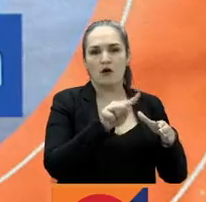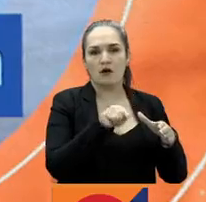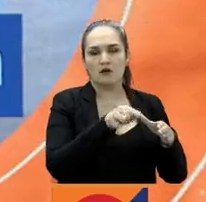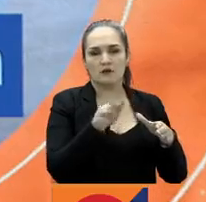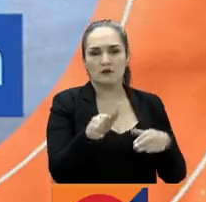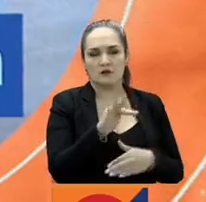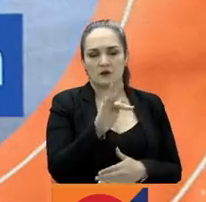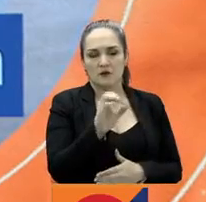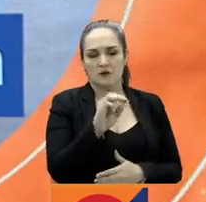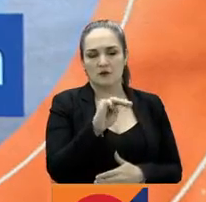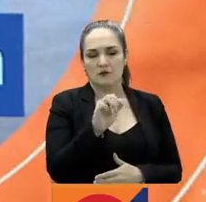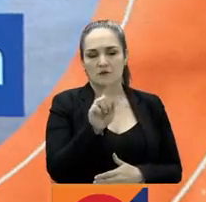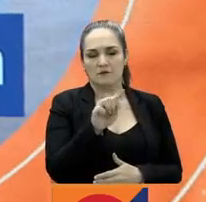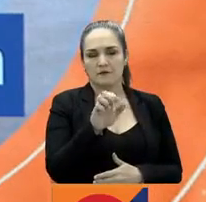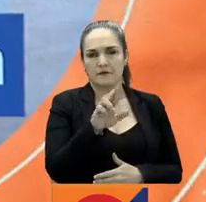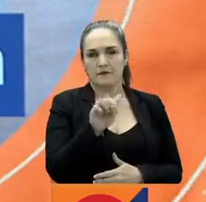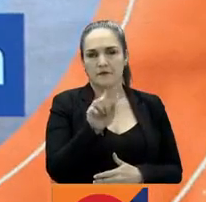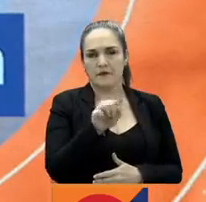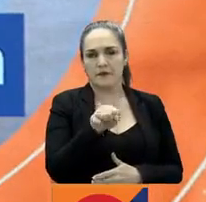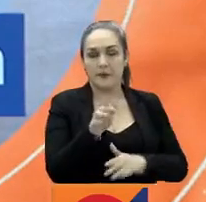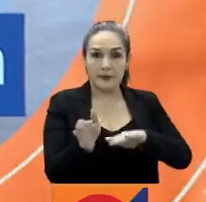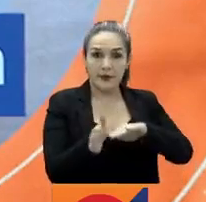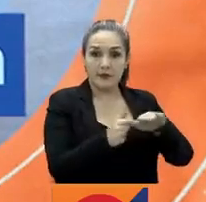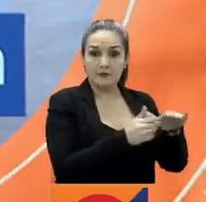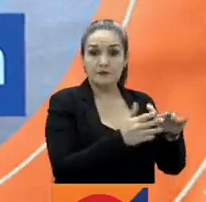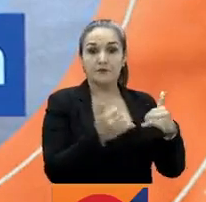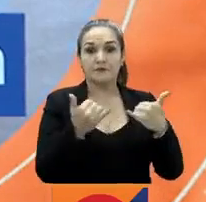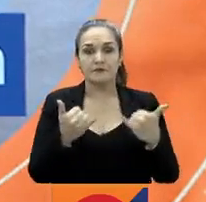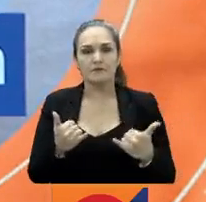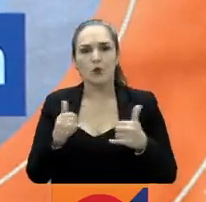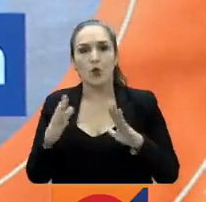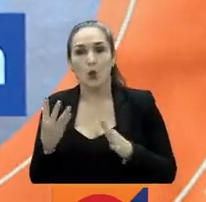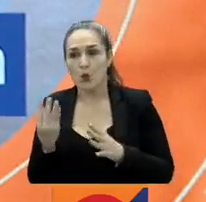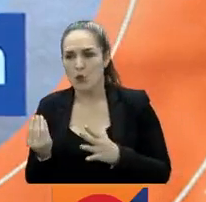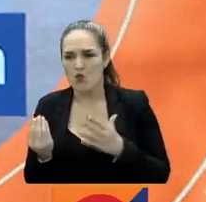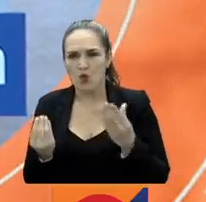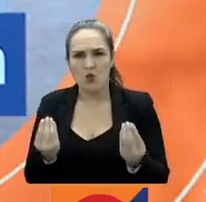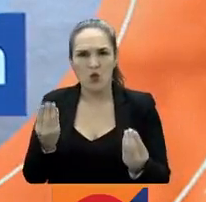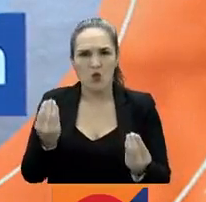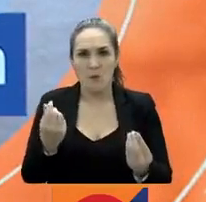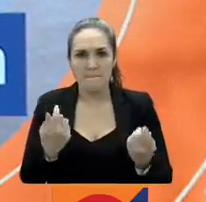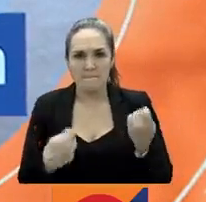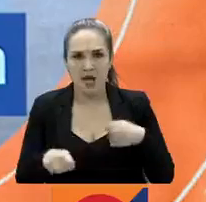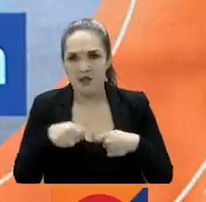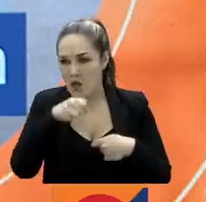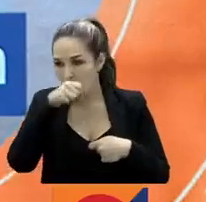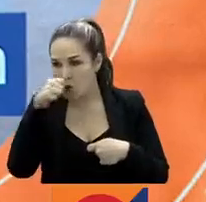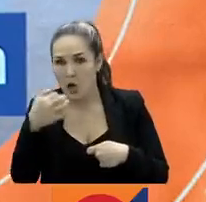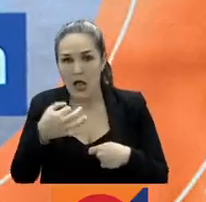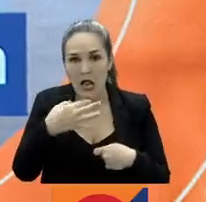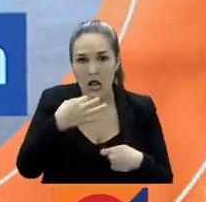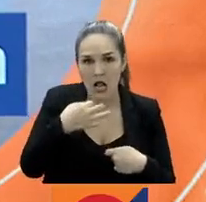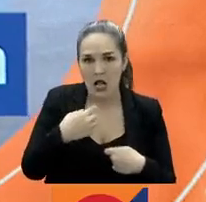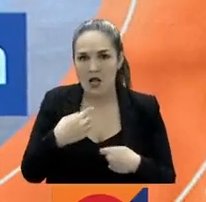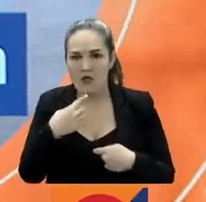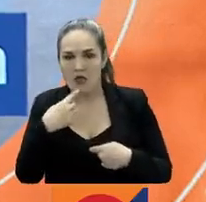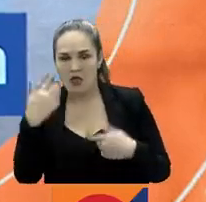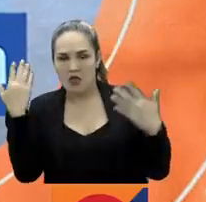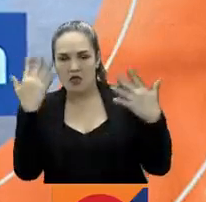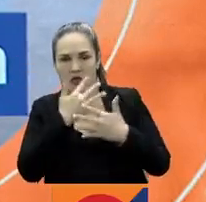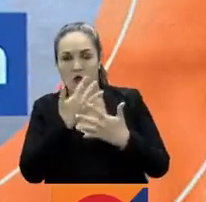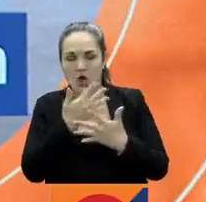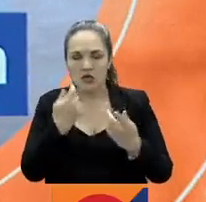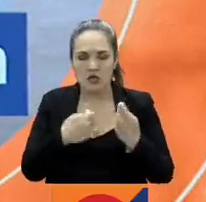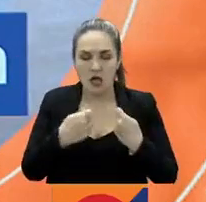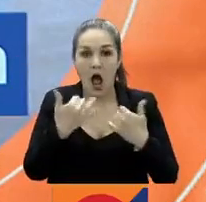y las disputas entre bandas criminales por la venta de drogas se trasladó de bogotá a su hacha aunque las últimas horas un nuevo cuerpo